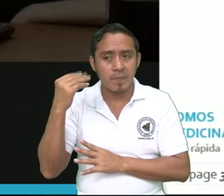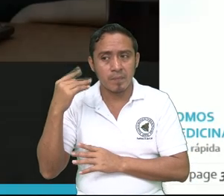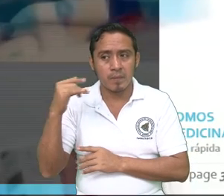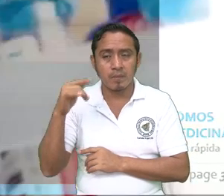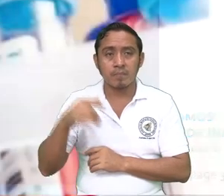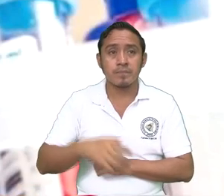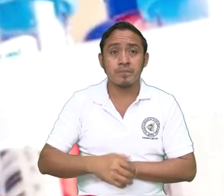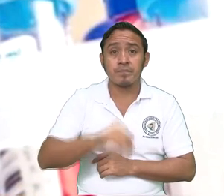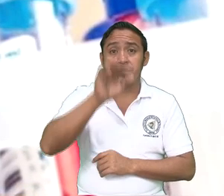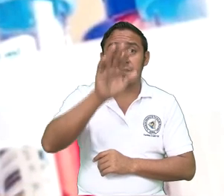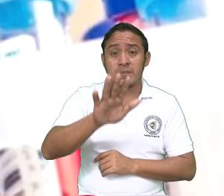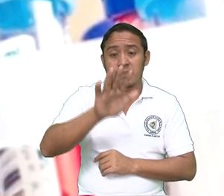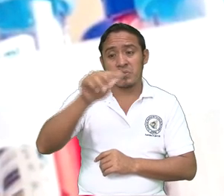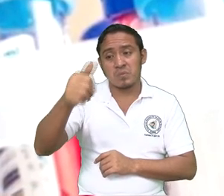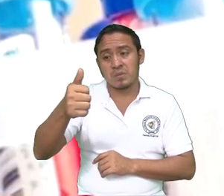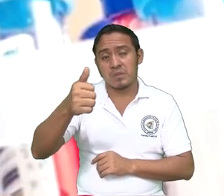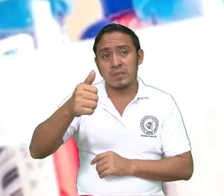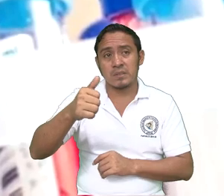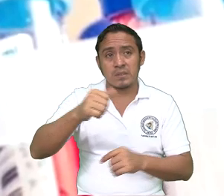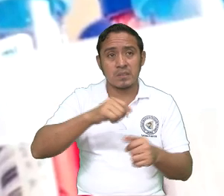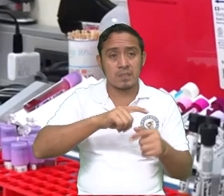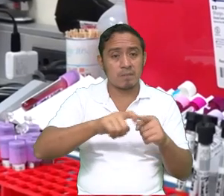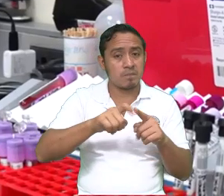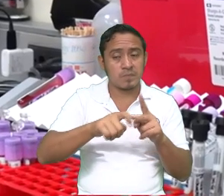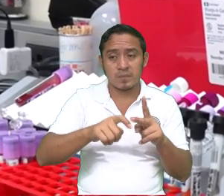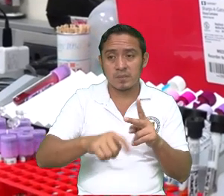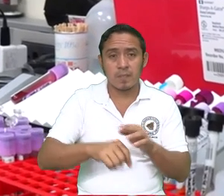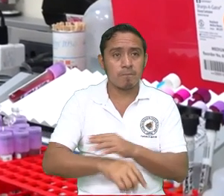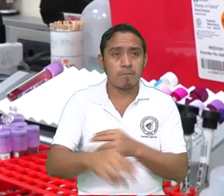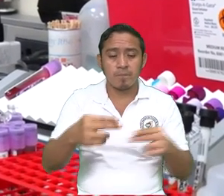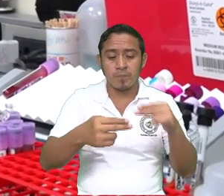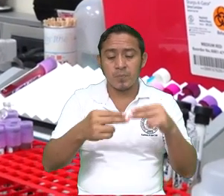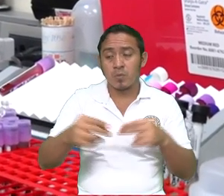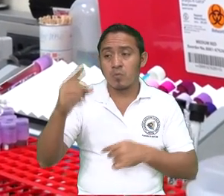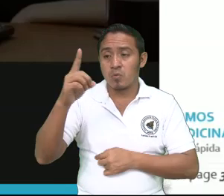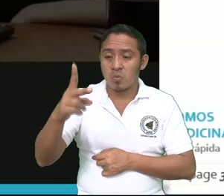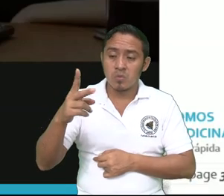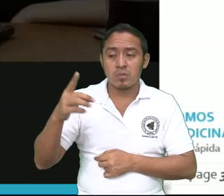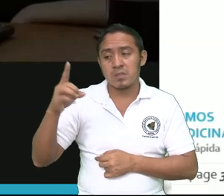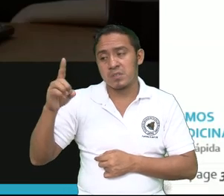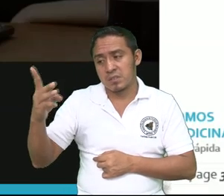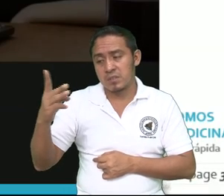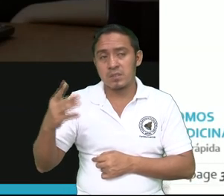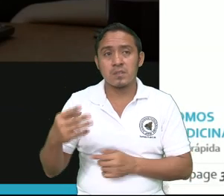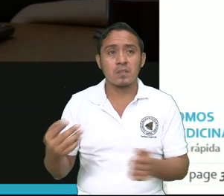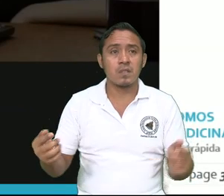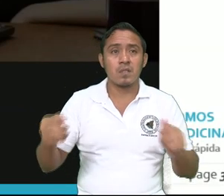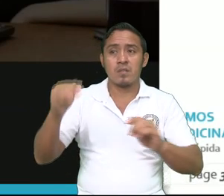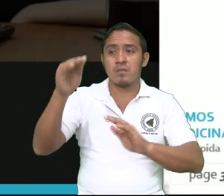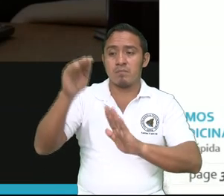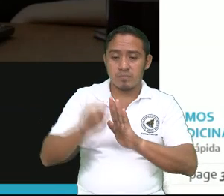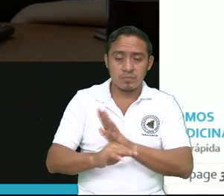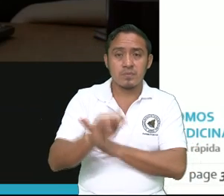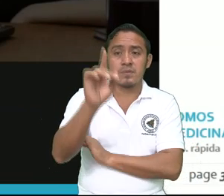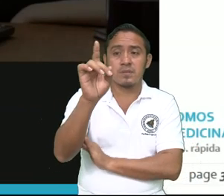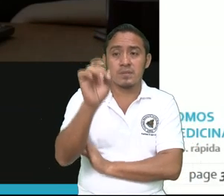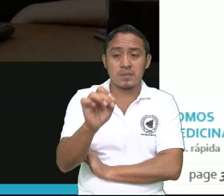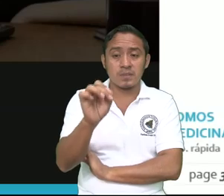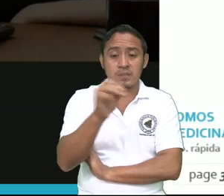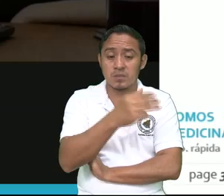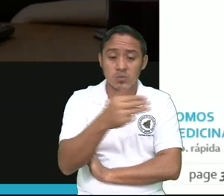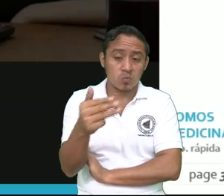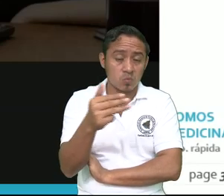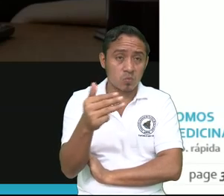a sus 5 o 6 meses de embarazo tenía una hemoglobina de 12 de 13 y de repente cayó a 10 a 9